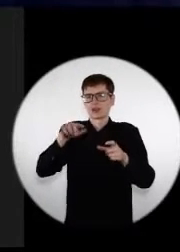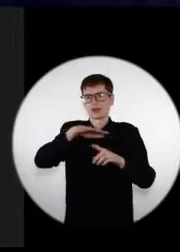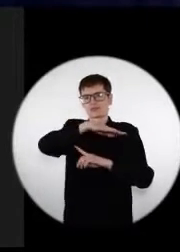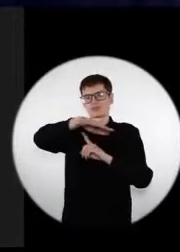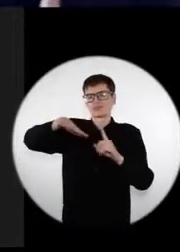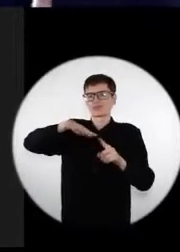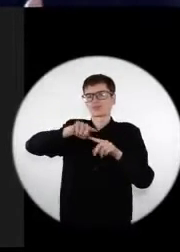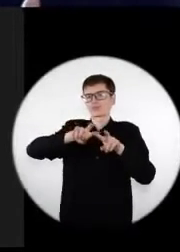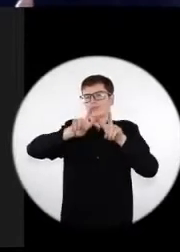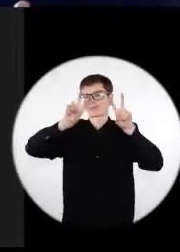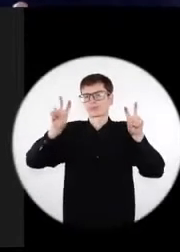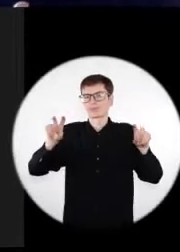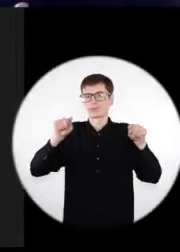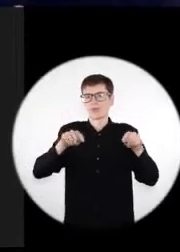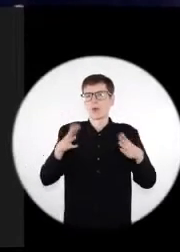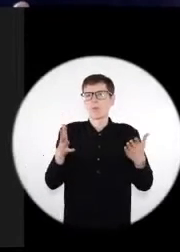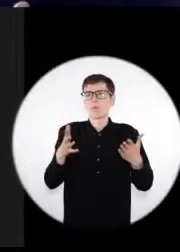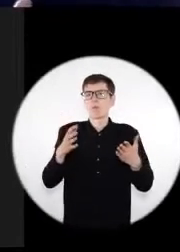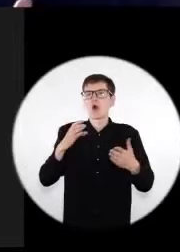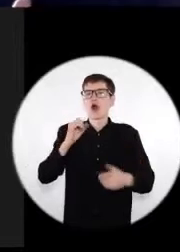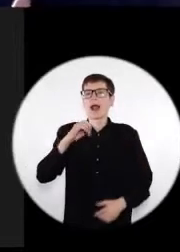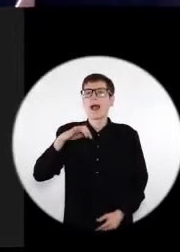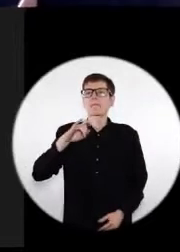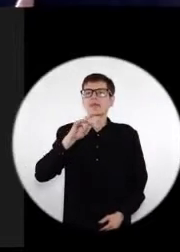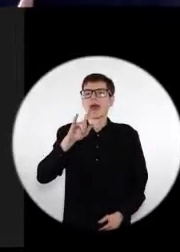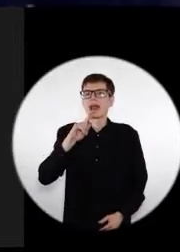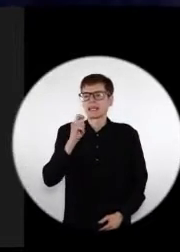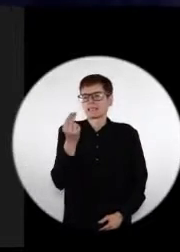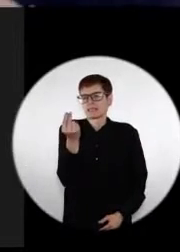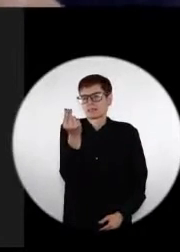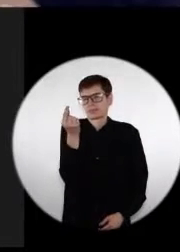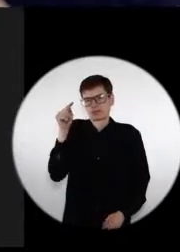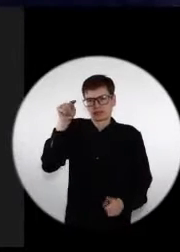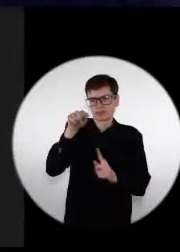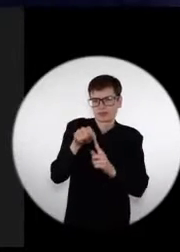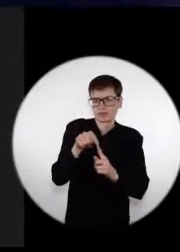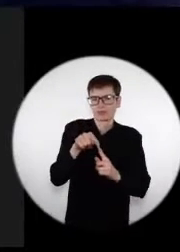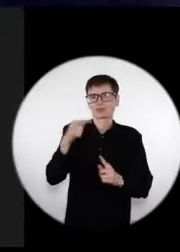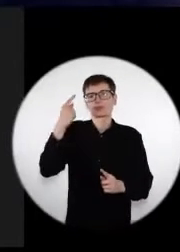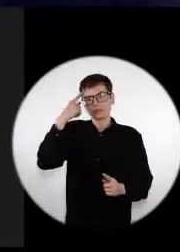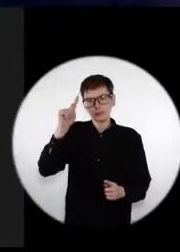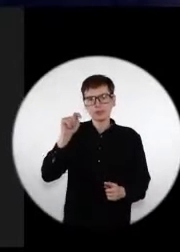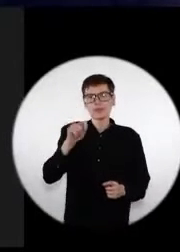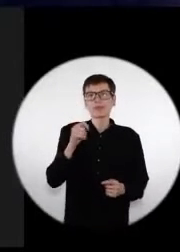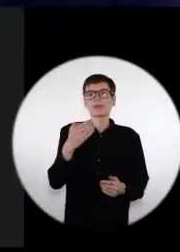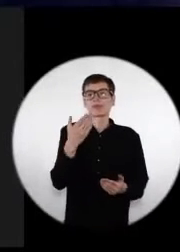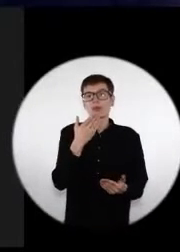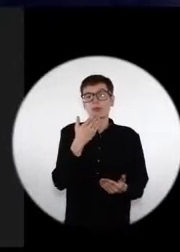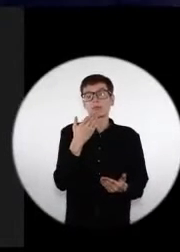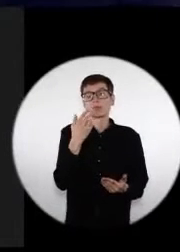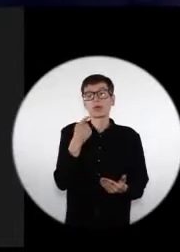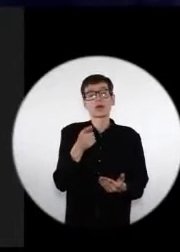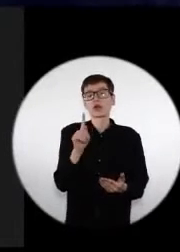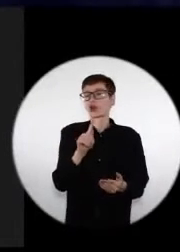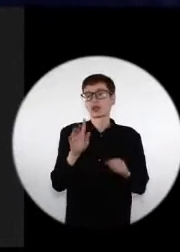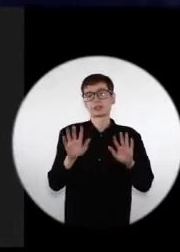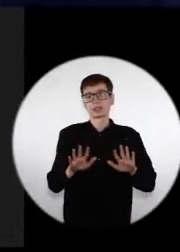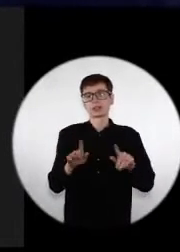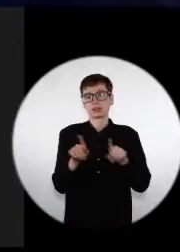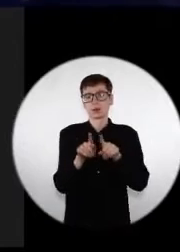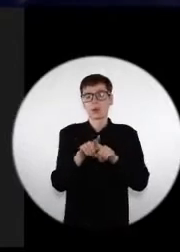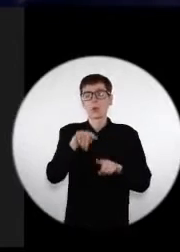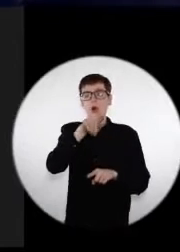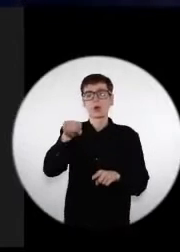en el este en este contexto capitalista cierto